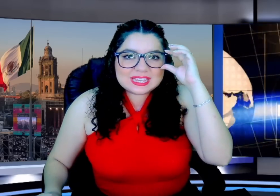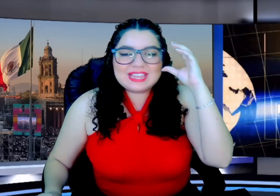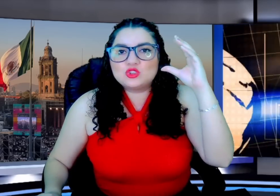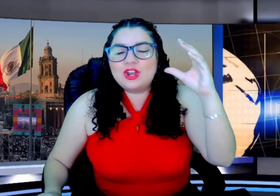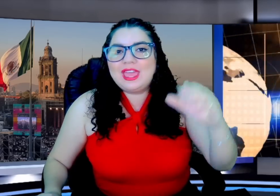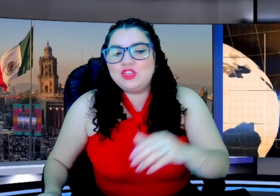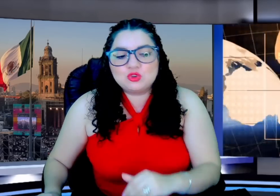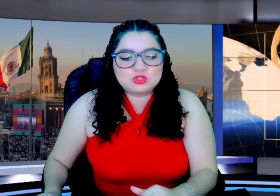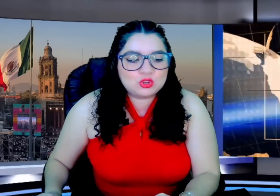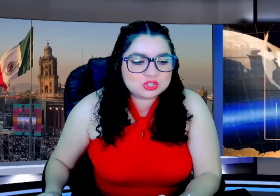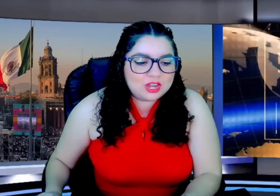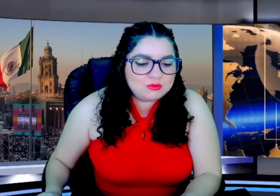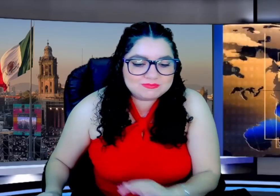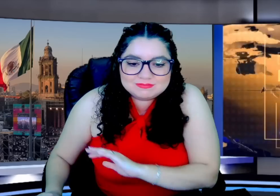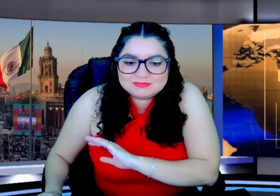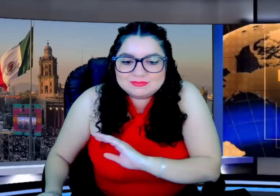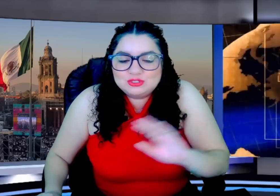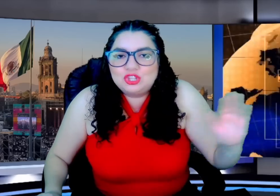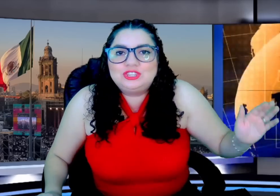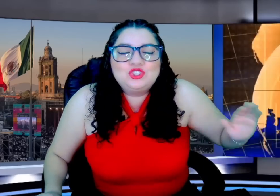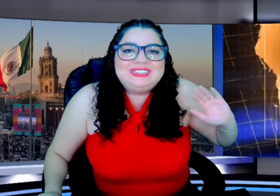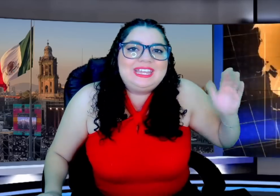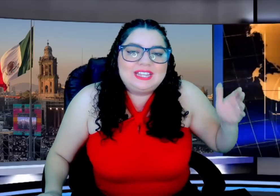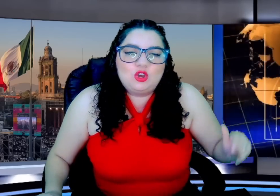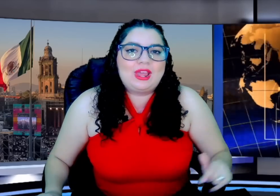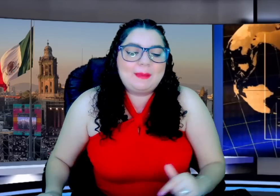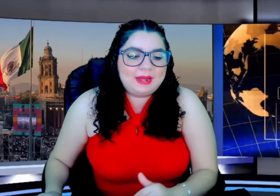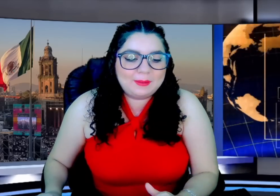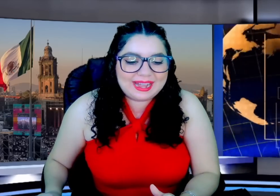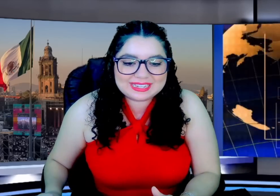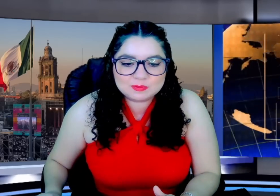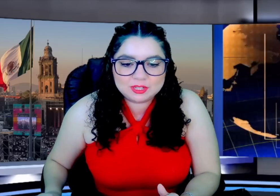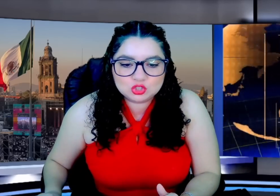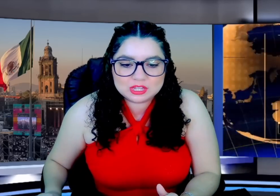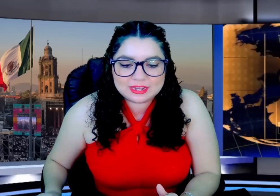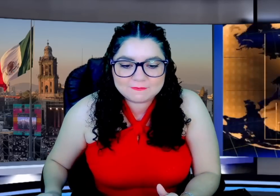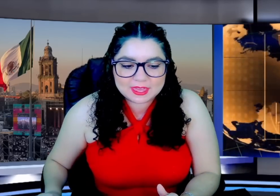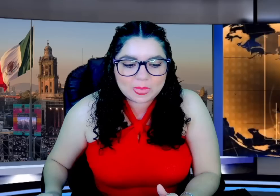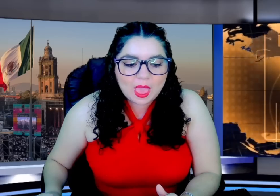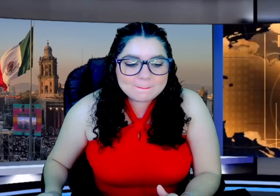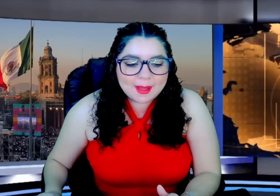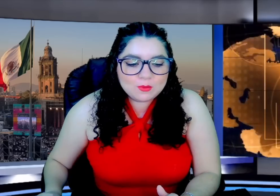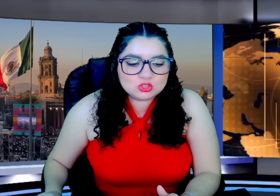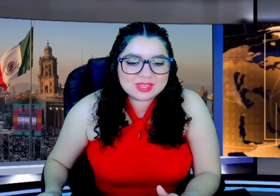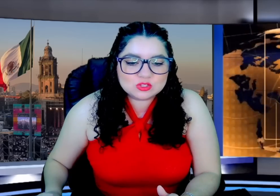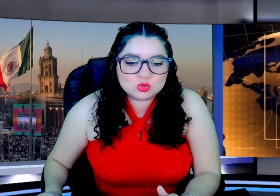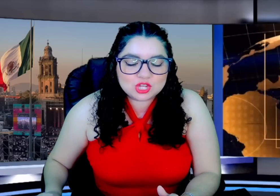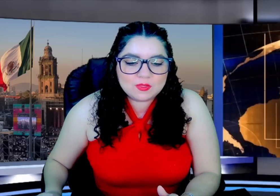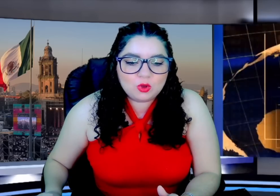Parece que son ellos los que no entienden lo que la palabra respeto significa.